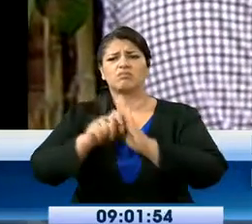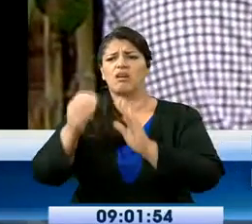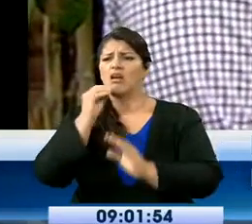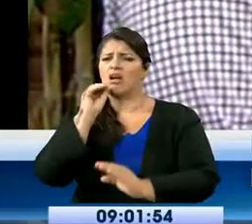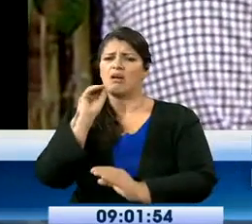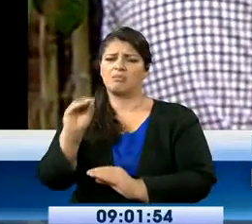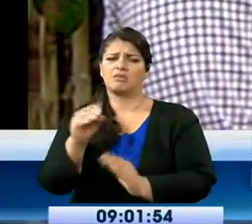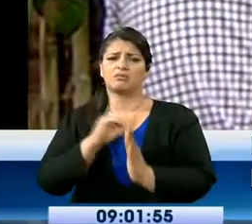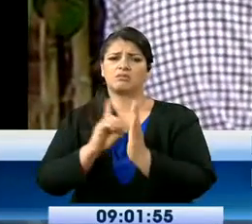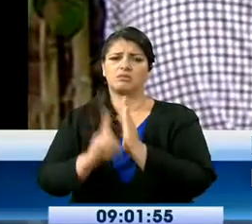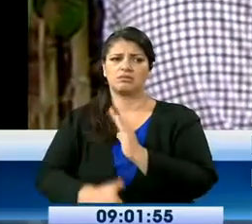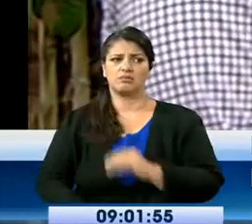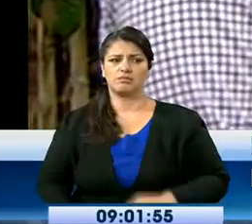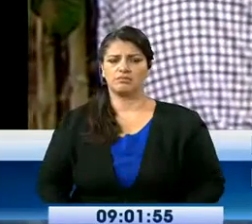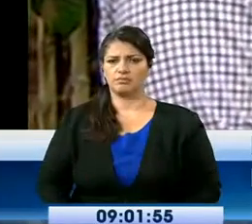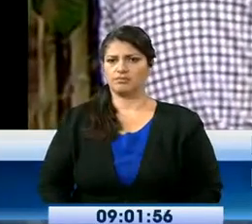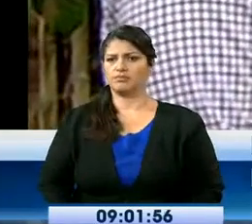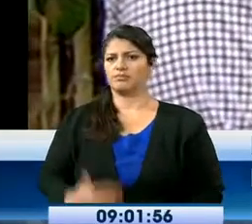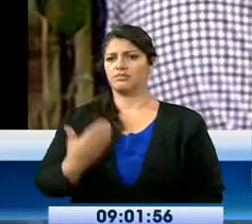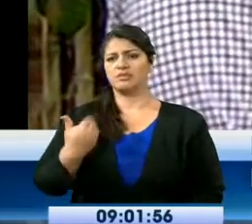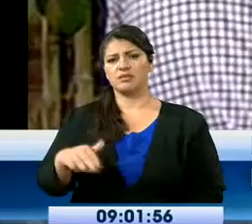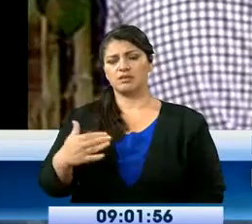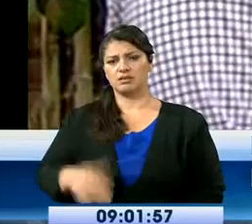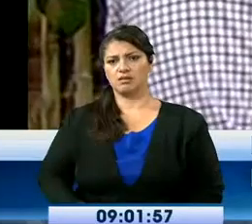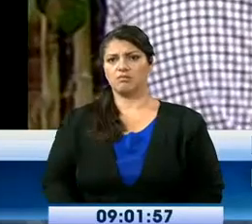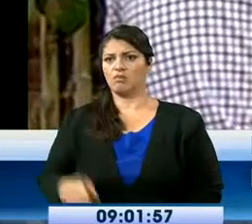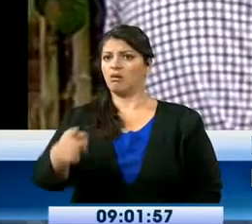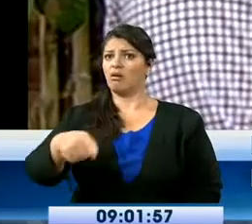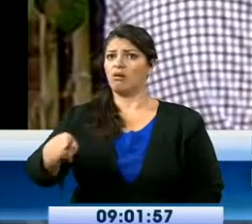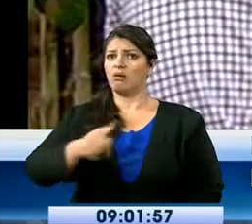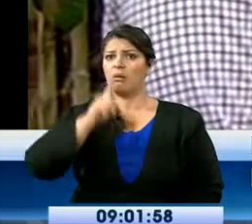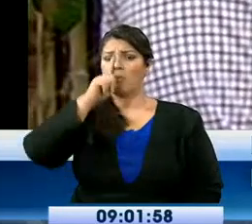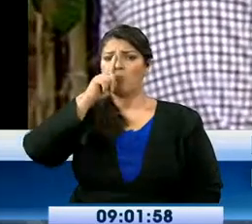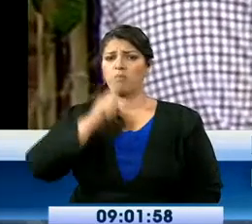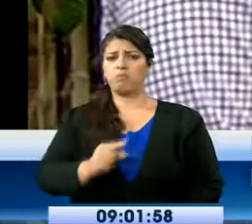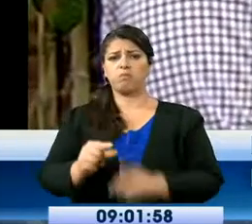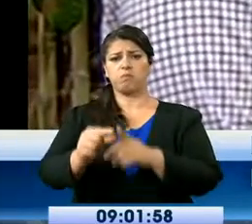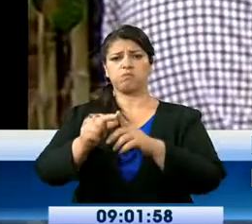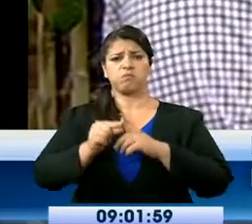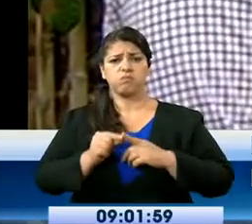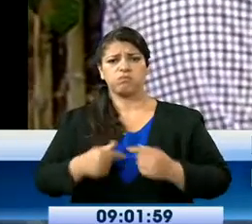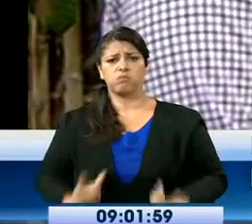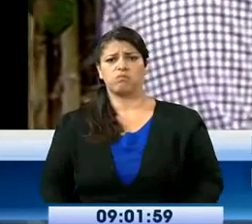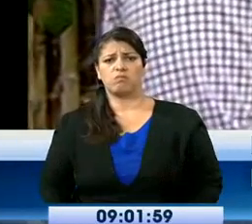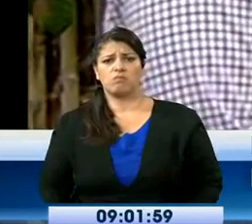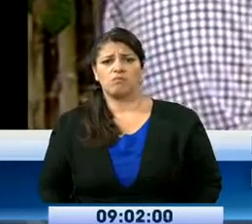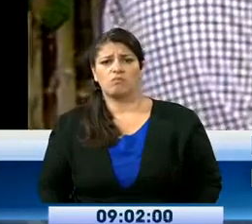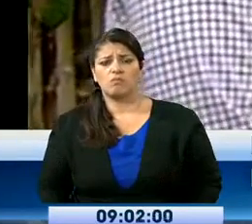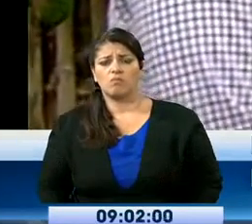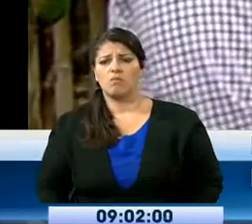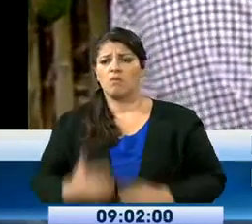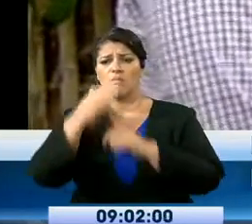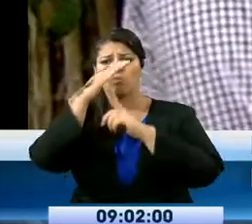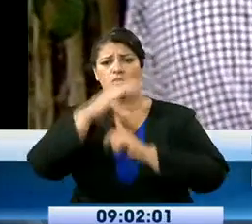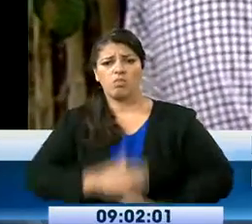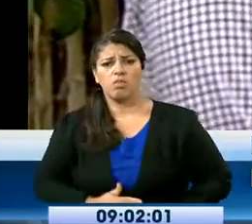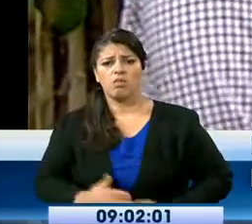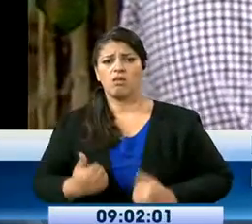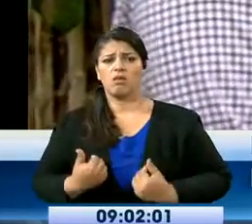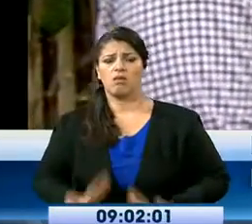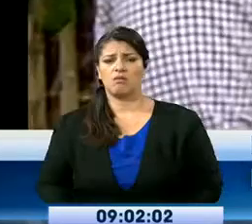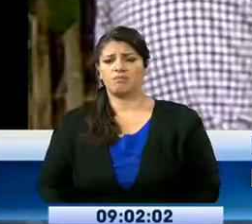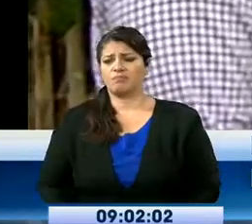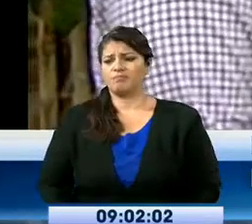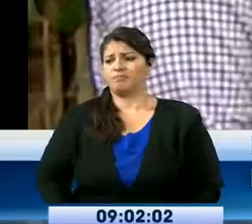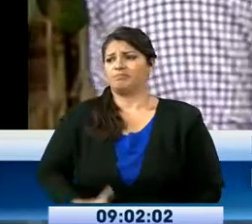esta gente viene en grosero a tratarnos de ignorantes. ¿A dónde estamos nosotros? Y el carro